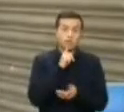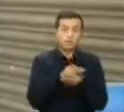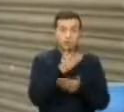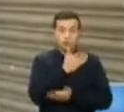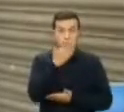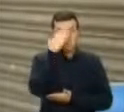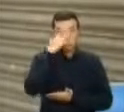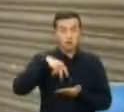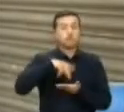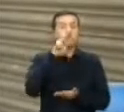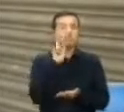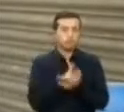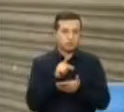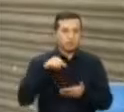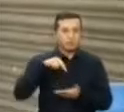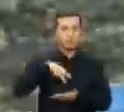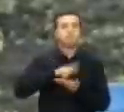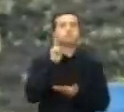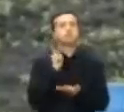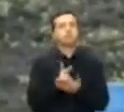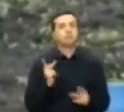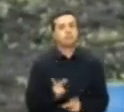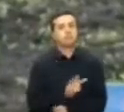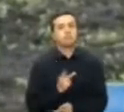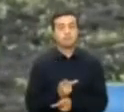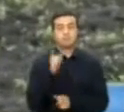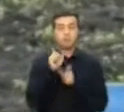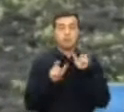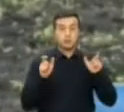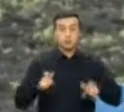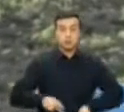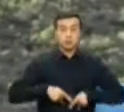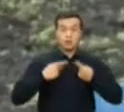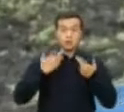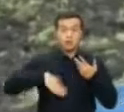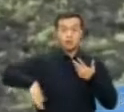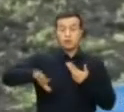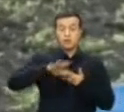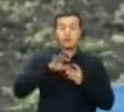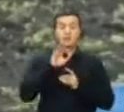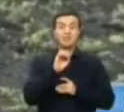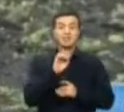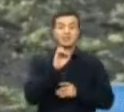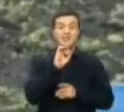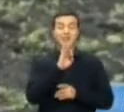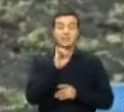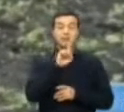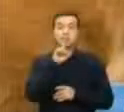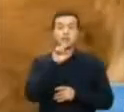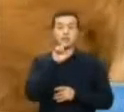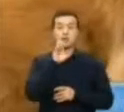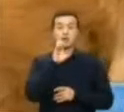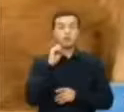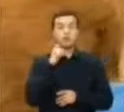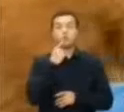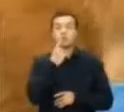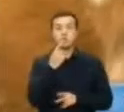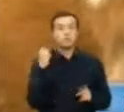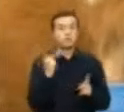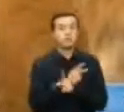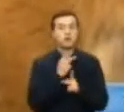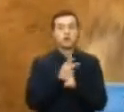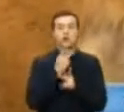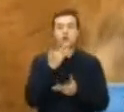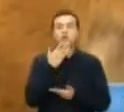se ha decidido hasta hace algún ratito también con el Ministerio de Educación la suspensión de las actividades también en la jornada